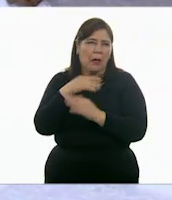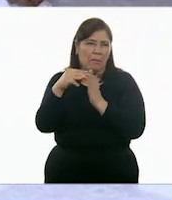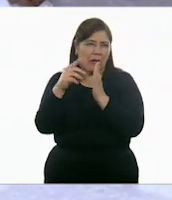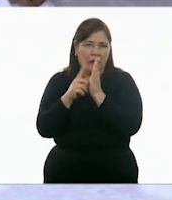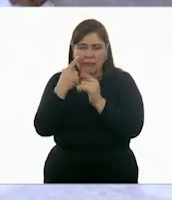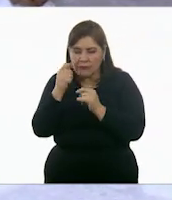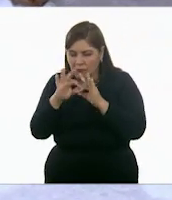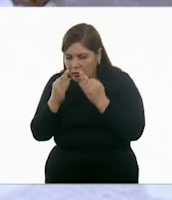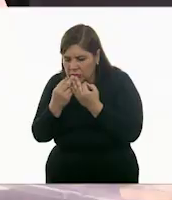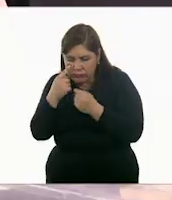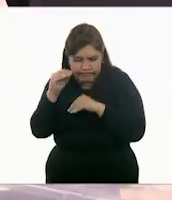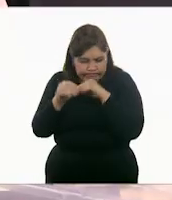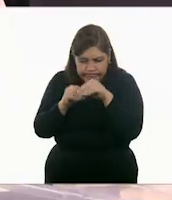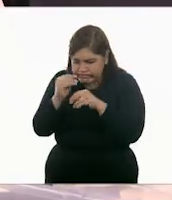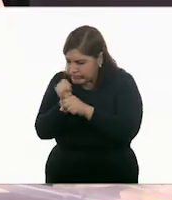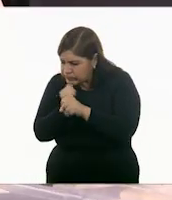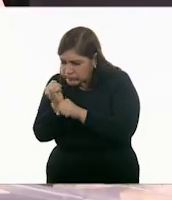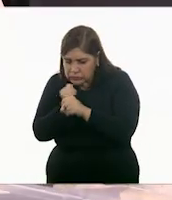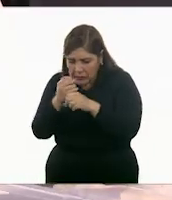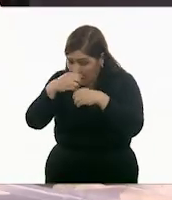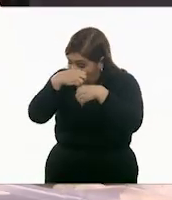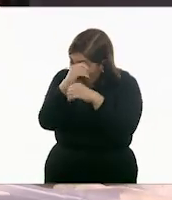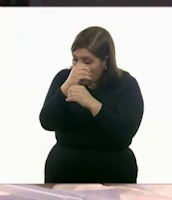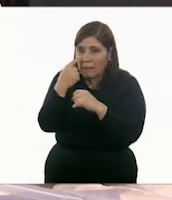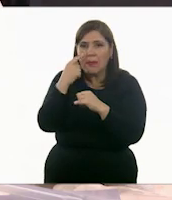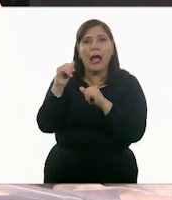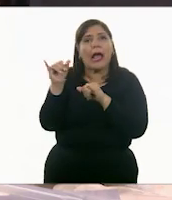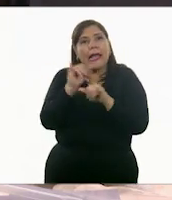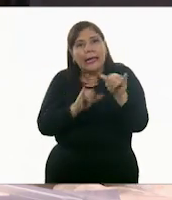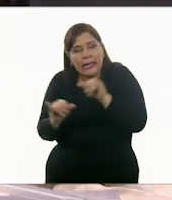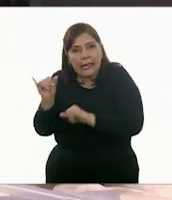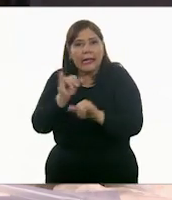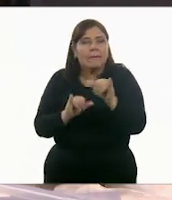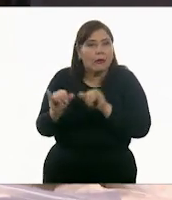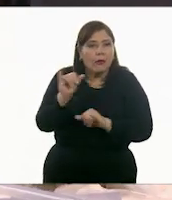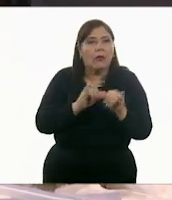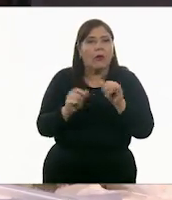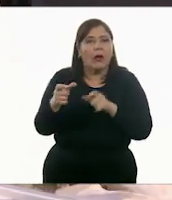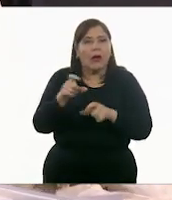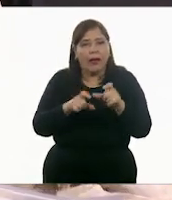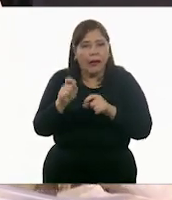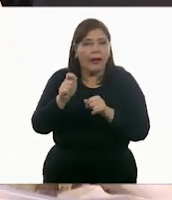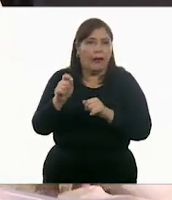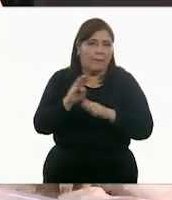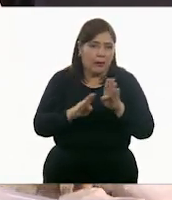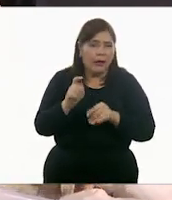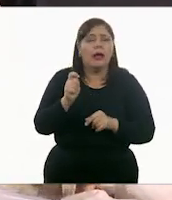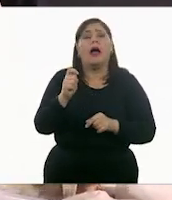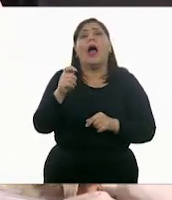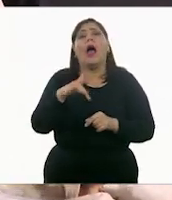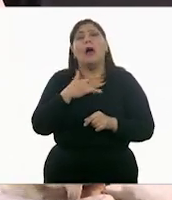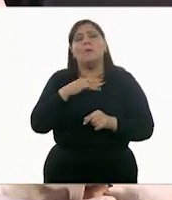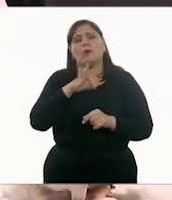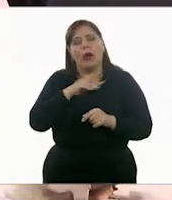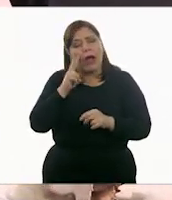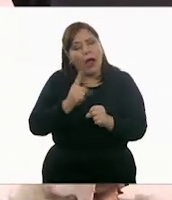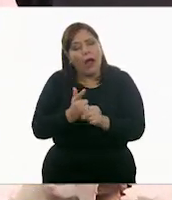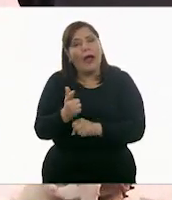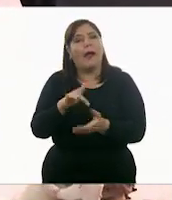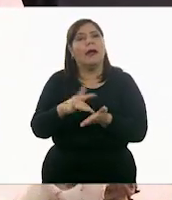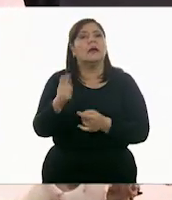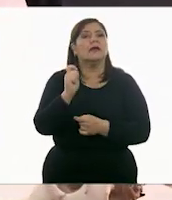metodología de análisis bioquímico se puede obtener la antigüedad de cualquier esqueleto